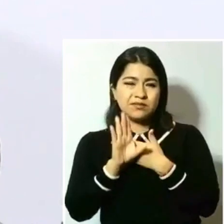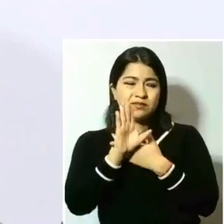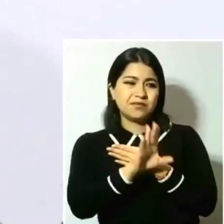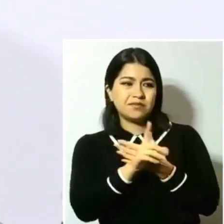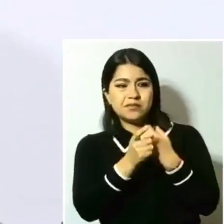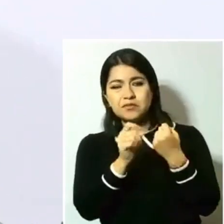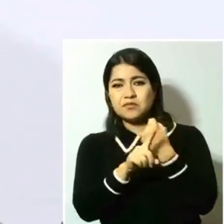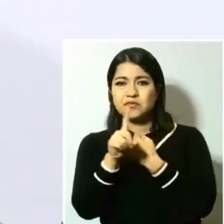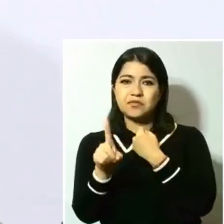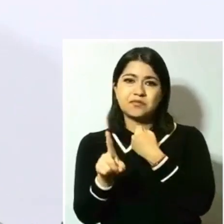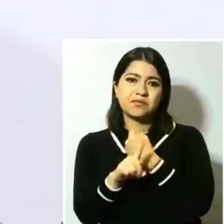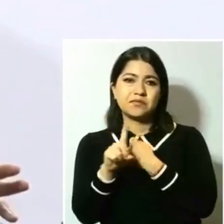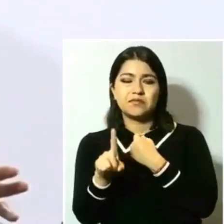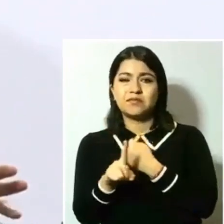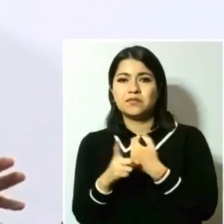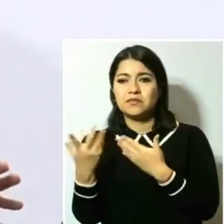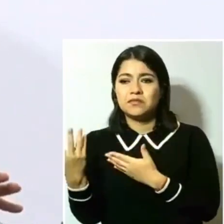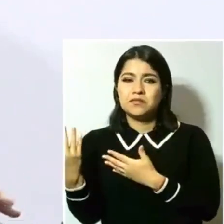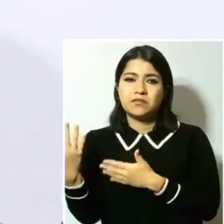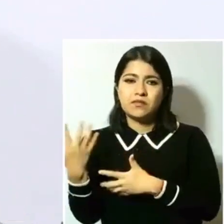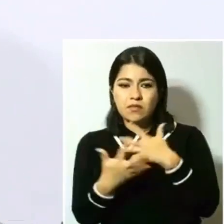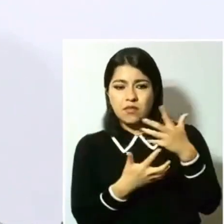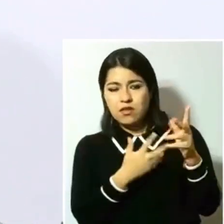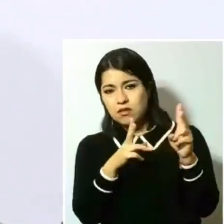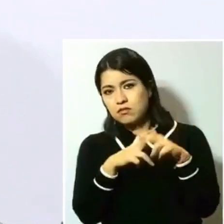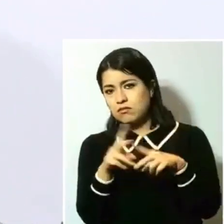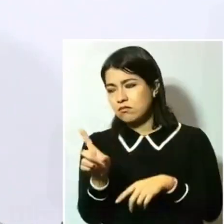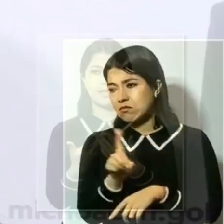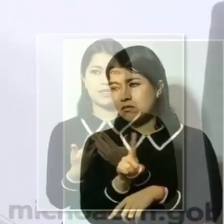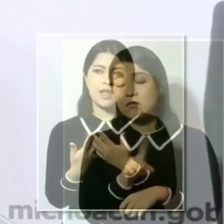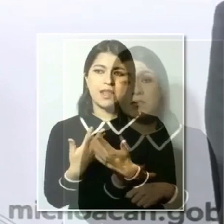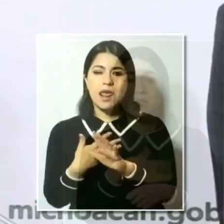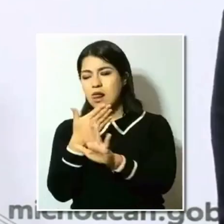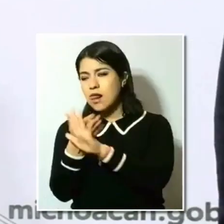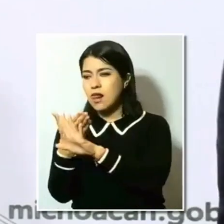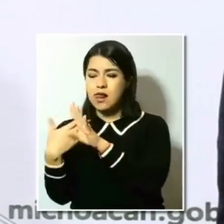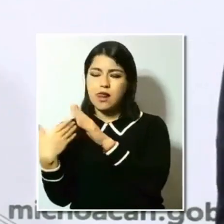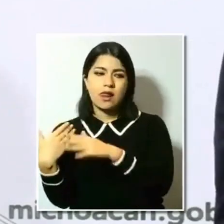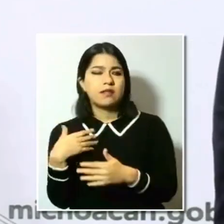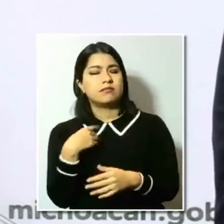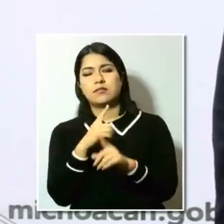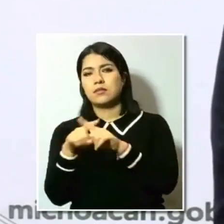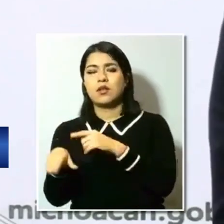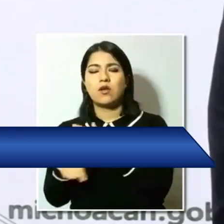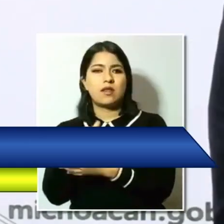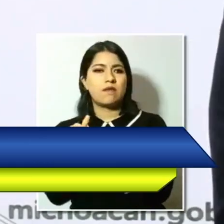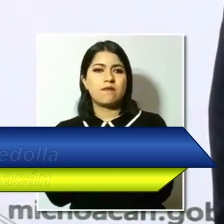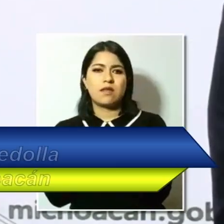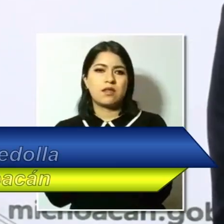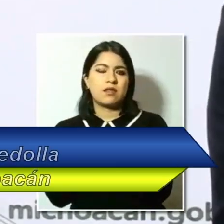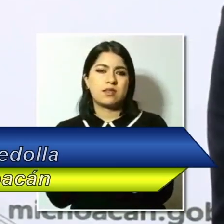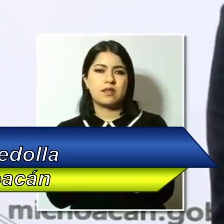candidato contrario, a fin de evitar situaciones que puedan poner en riesgo a los presentes. Hay muchos cruceros en la